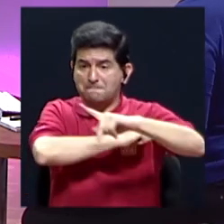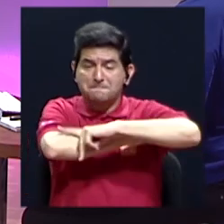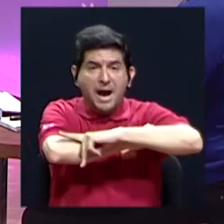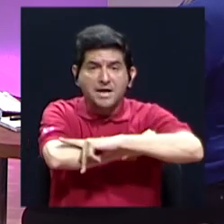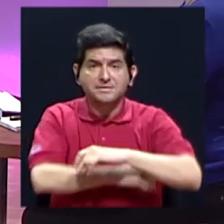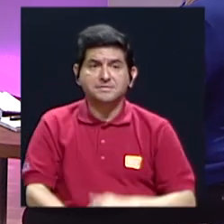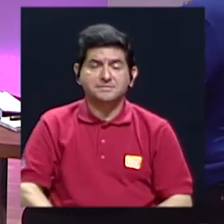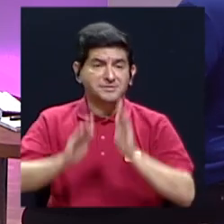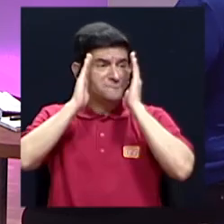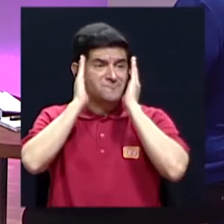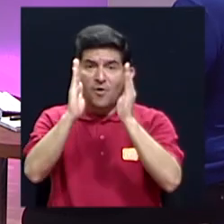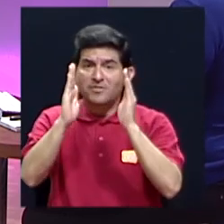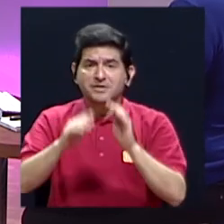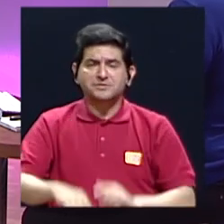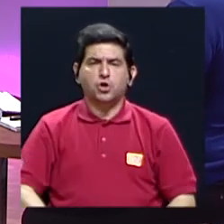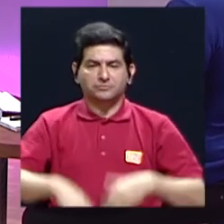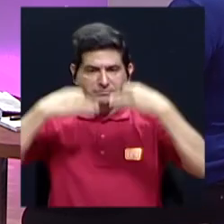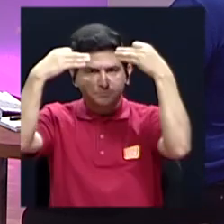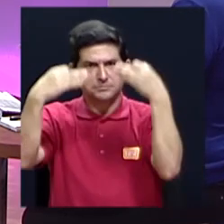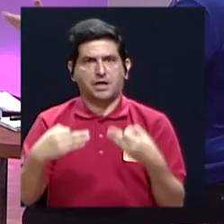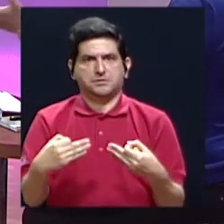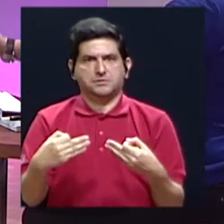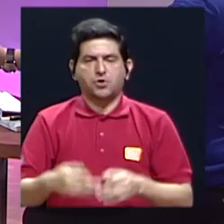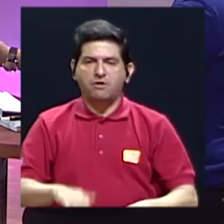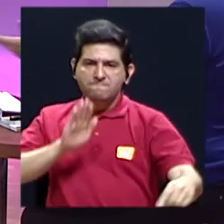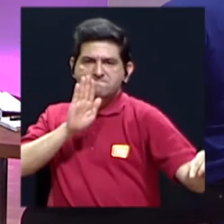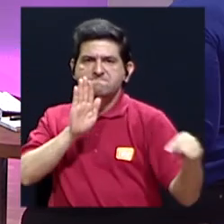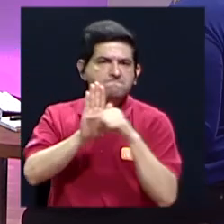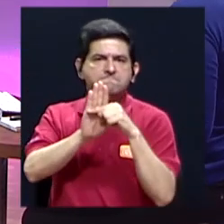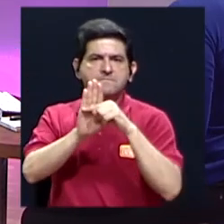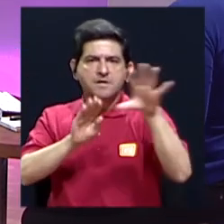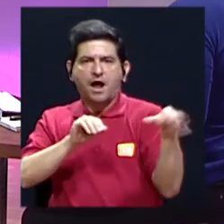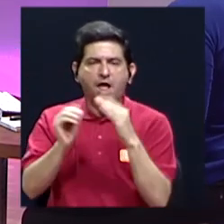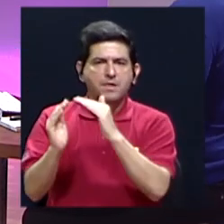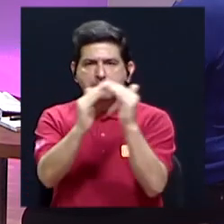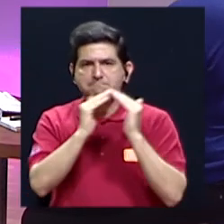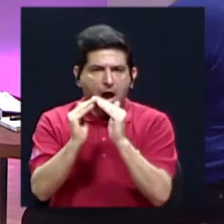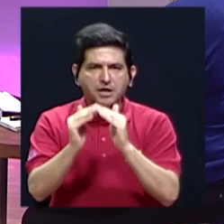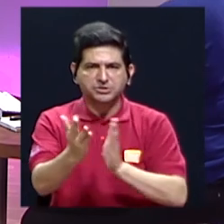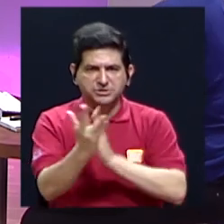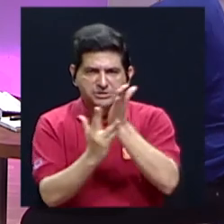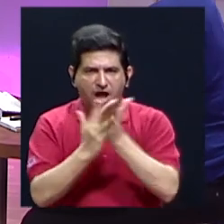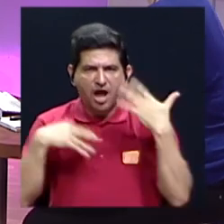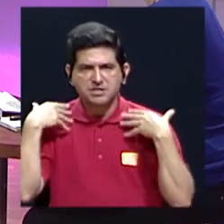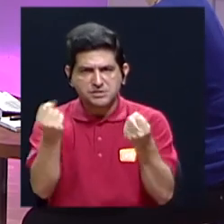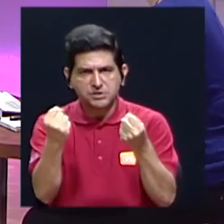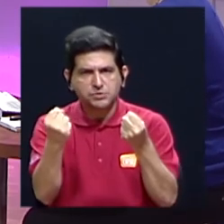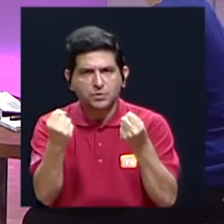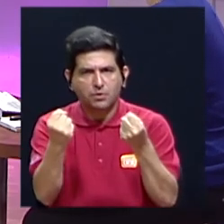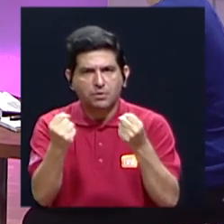está atendiendo a una sentencia y le está negando a parte de su población acceso a la salud?